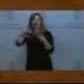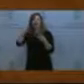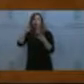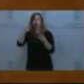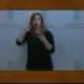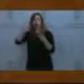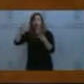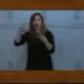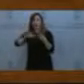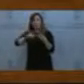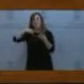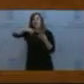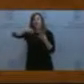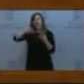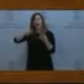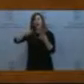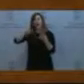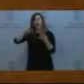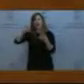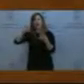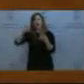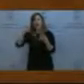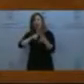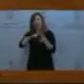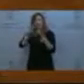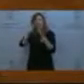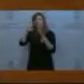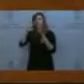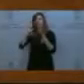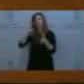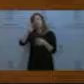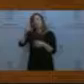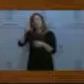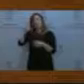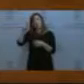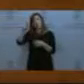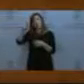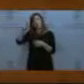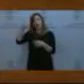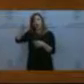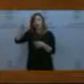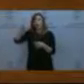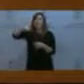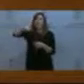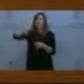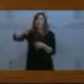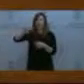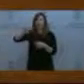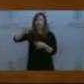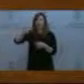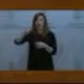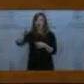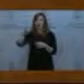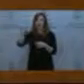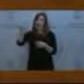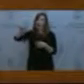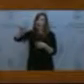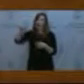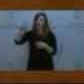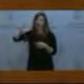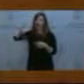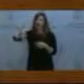Luis Fernando, Jesús Manuel, Secundino, Manuela, Juan Ramón, Mari